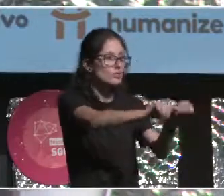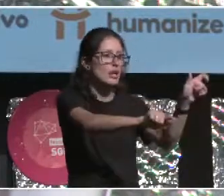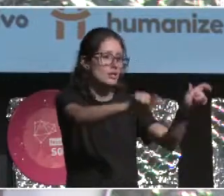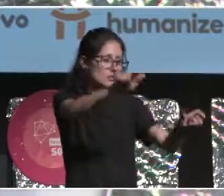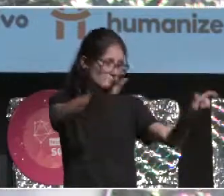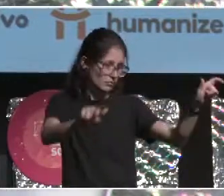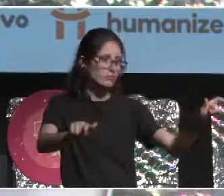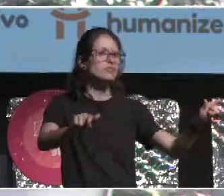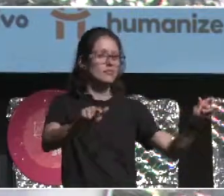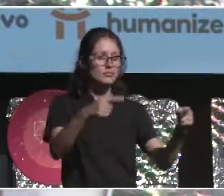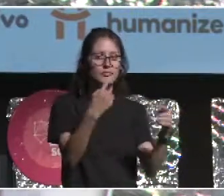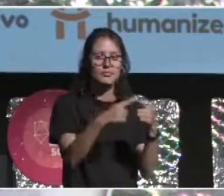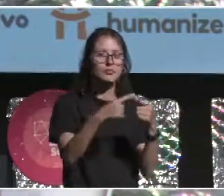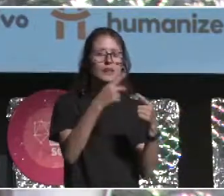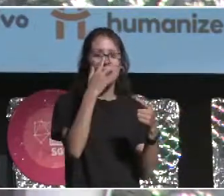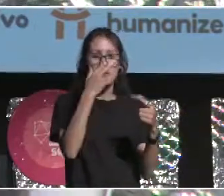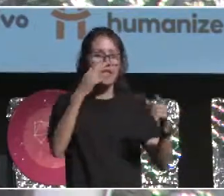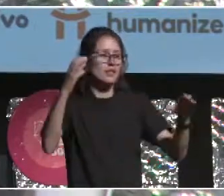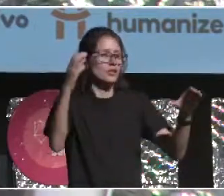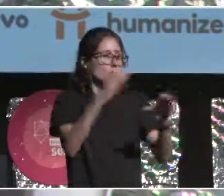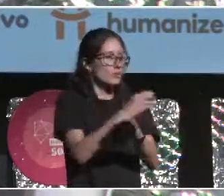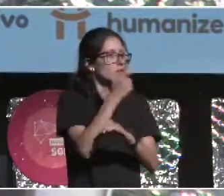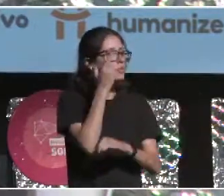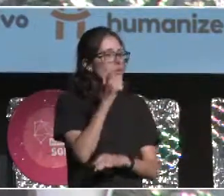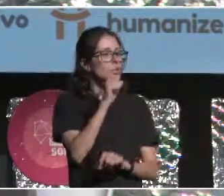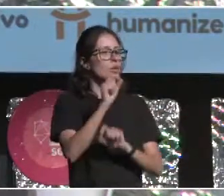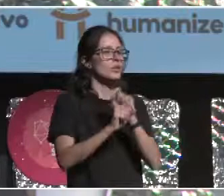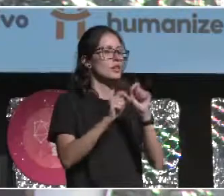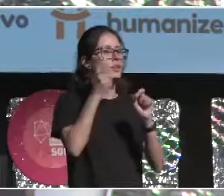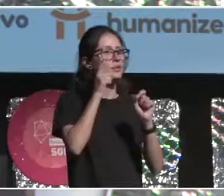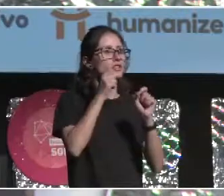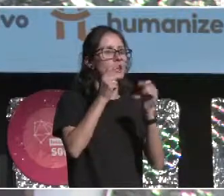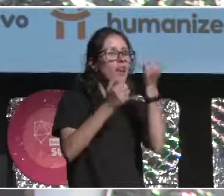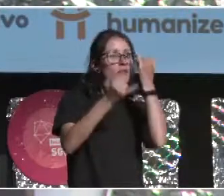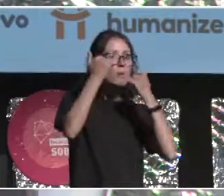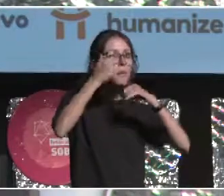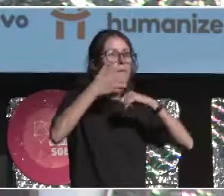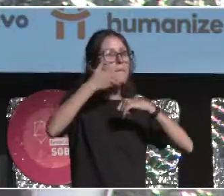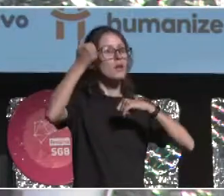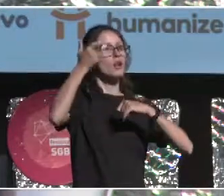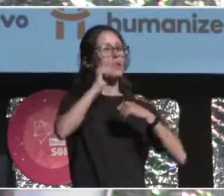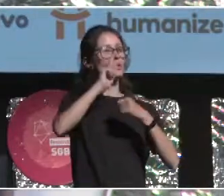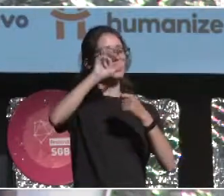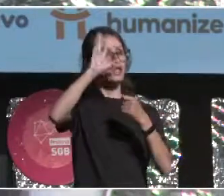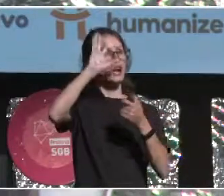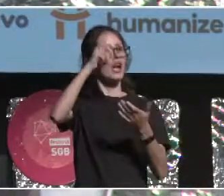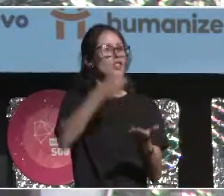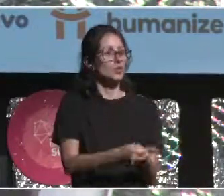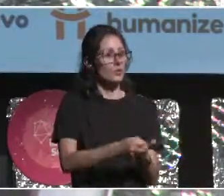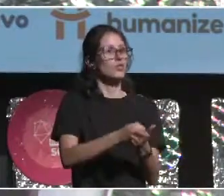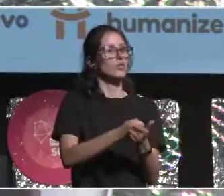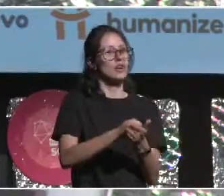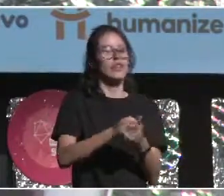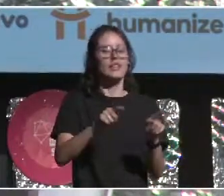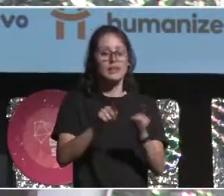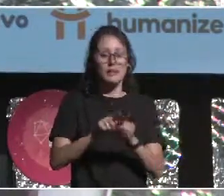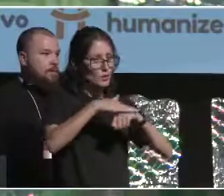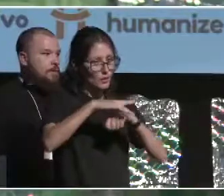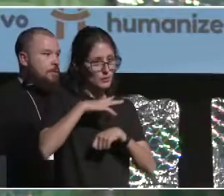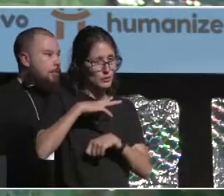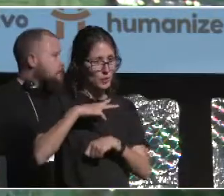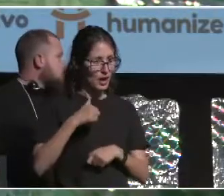los datos son un ciclo completo para que la gente se informe mejor y pueda tomar decisiones, los gobiernos, las personas y todos los